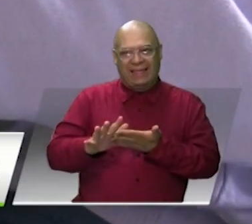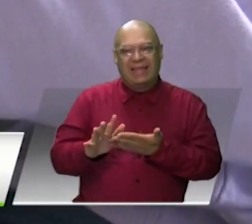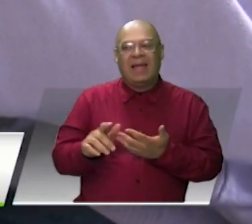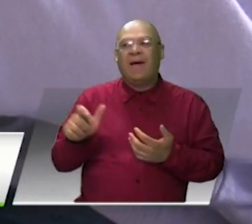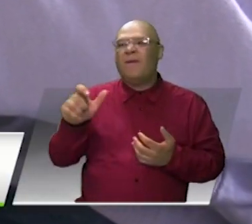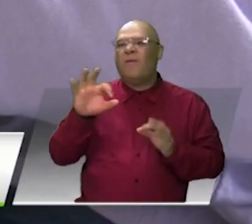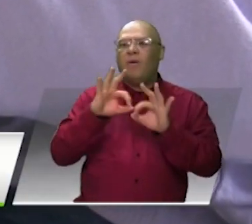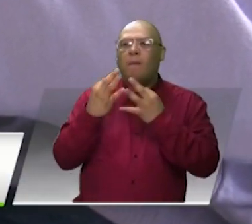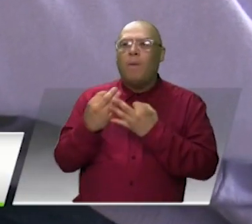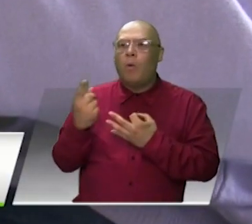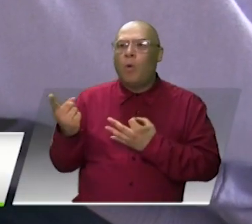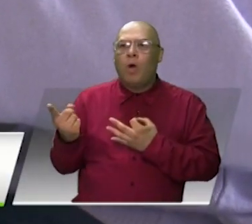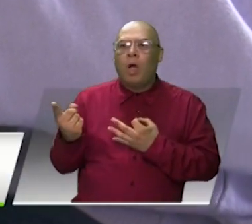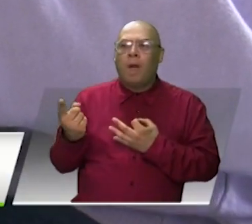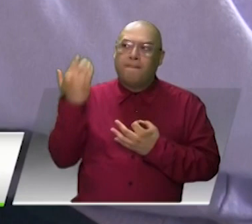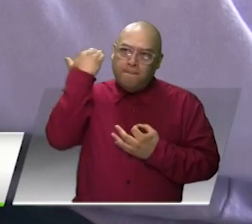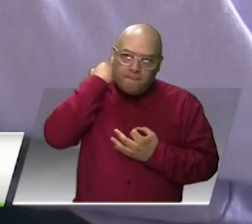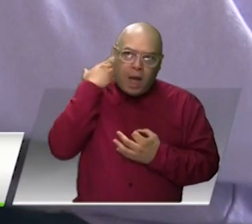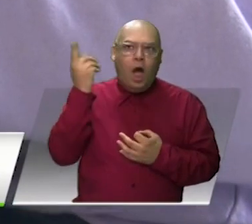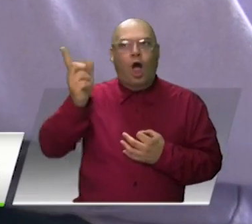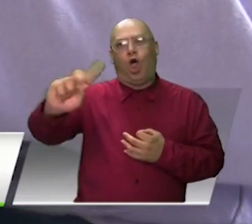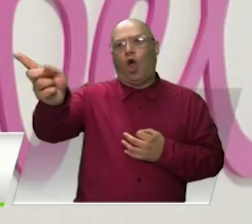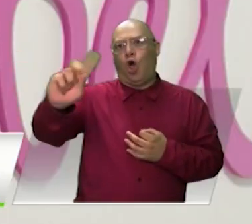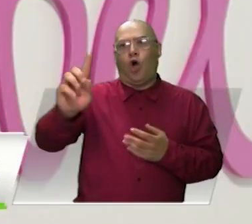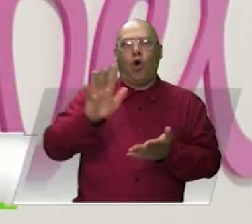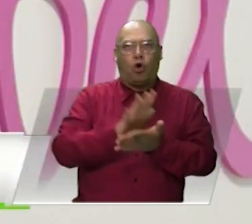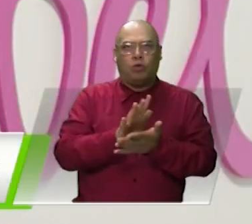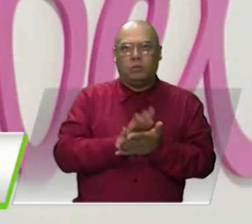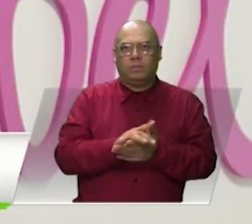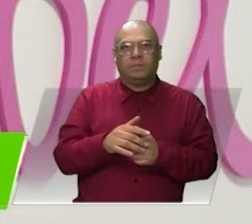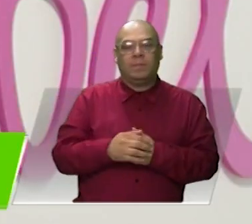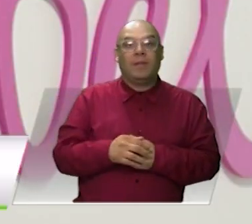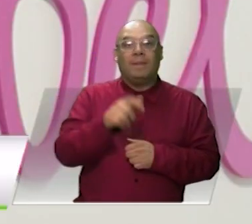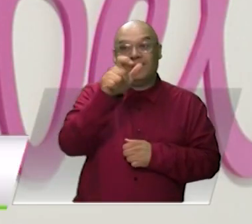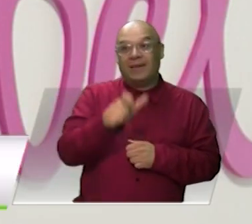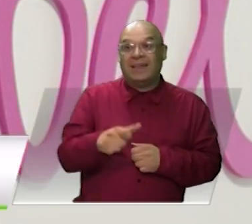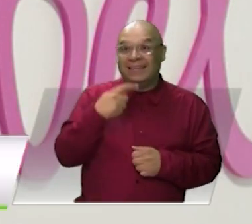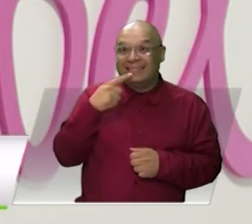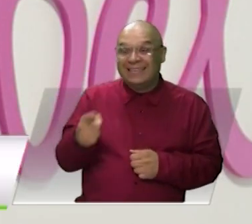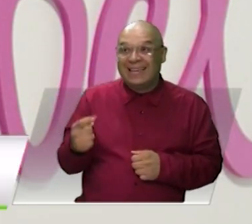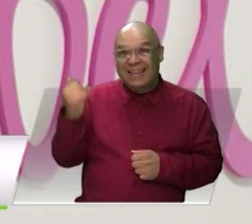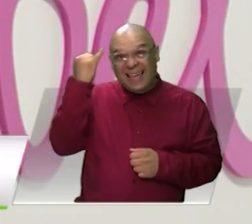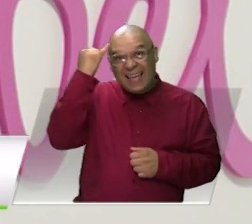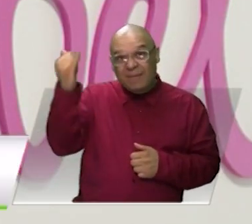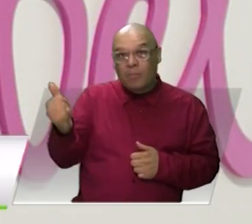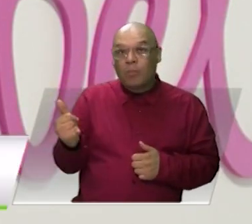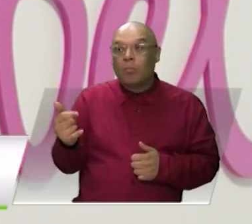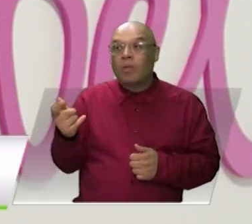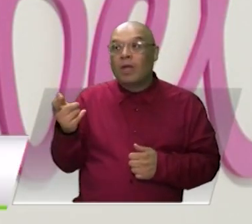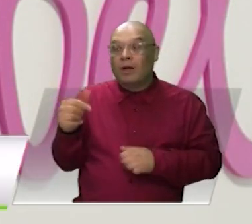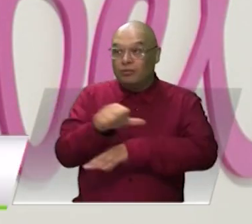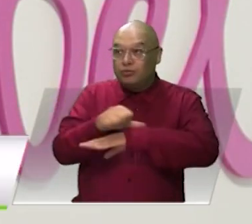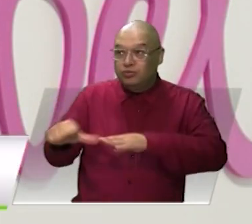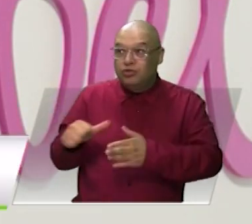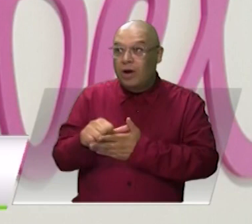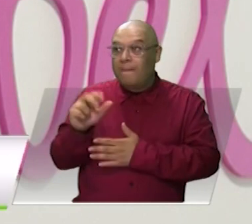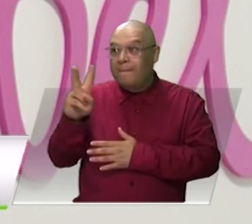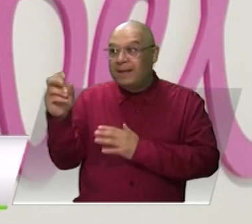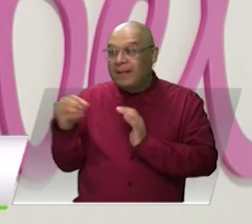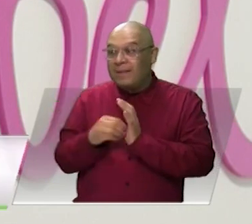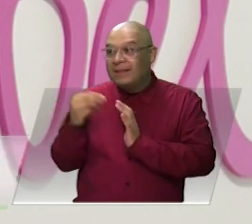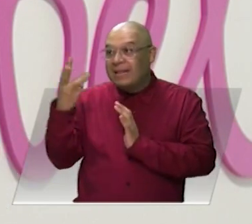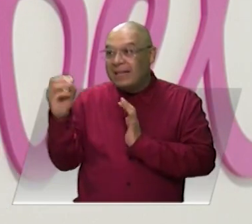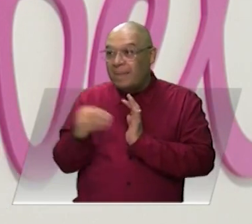las familias no se pueden dejar engañar por inescrupulosos Si aparece alguien diciendo que por esta iniciativa les va a tramitar la cirugía y que vale 20.000